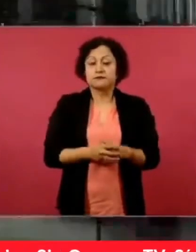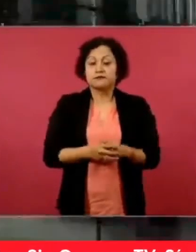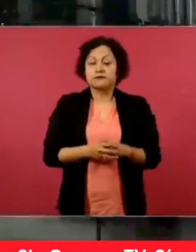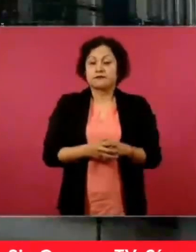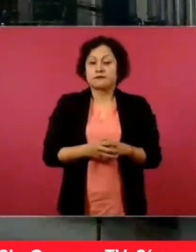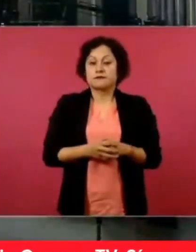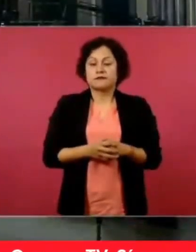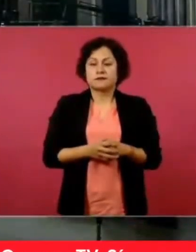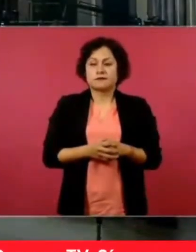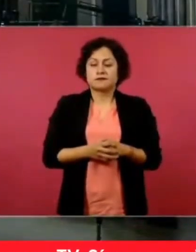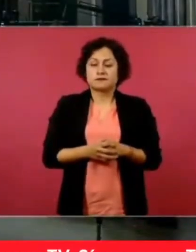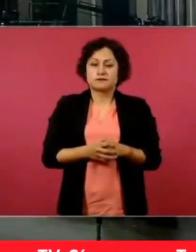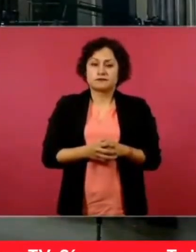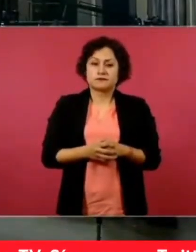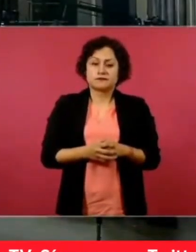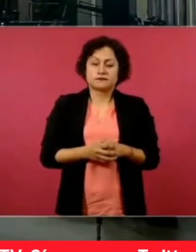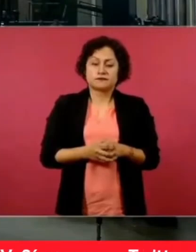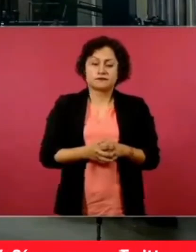Nada,